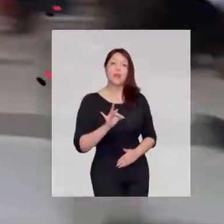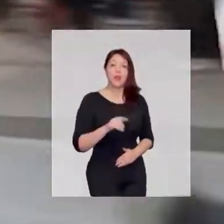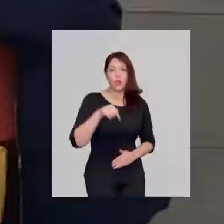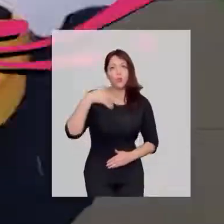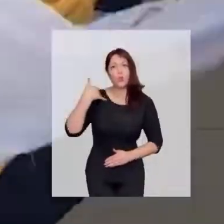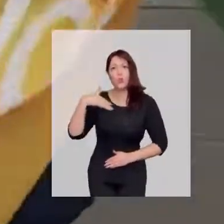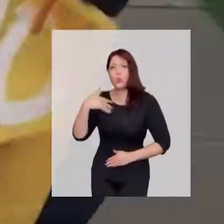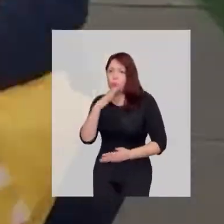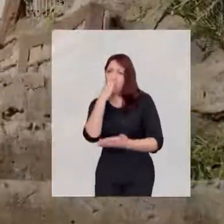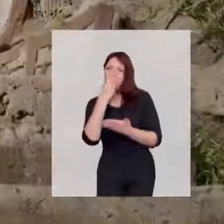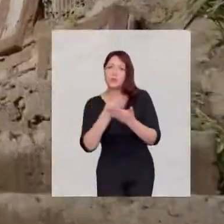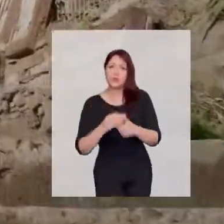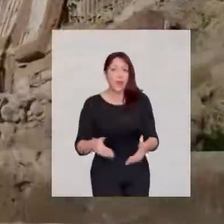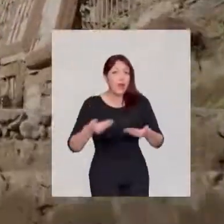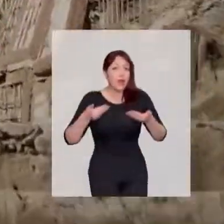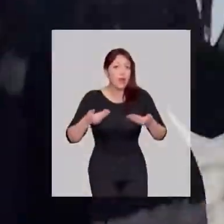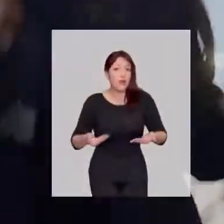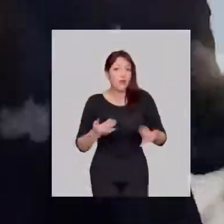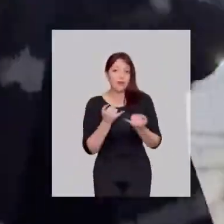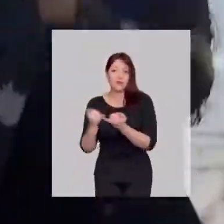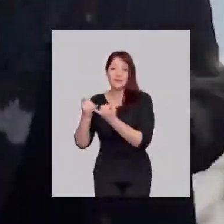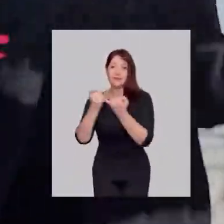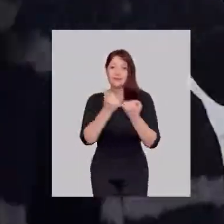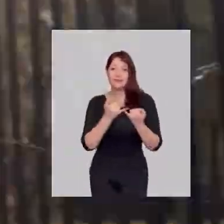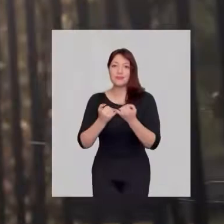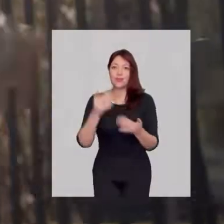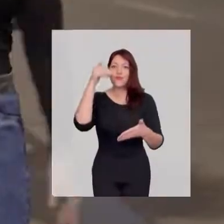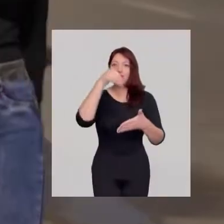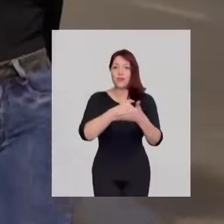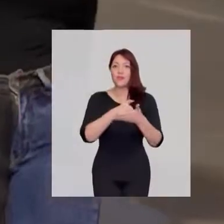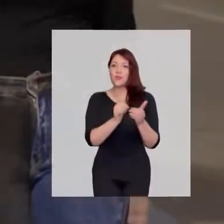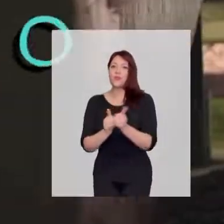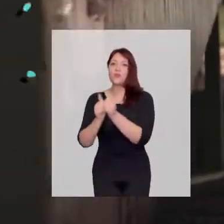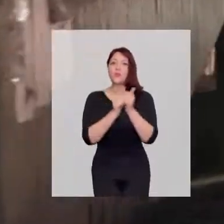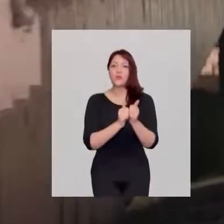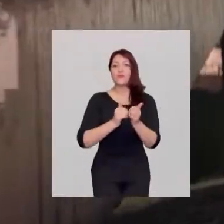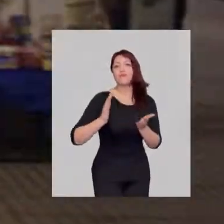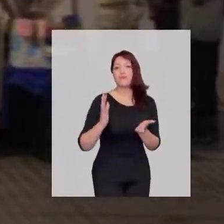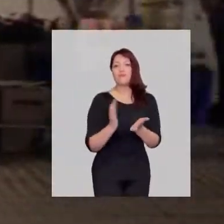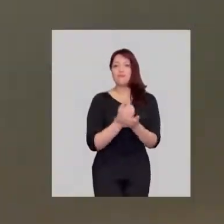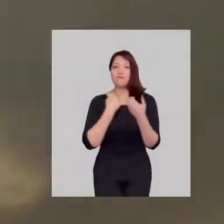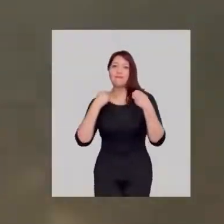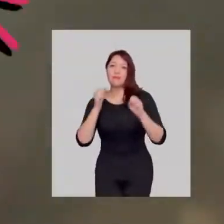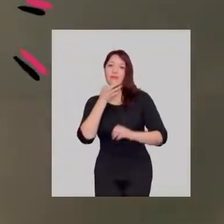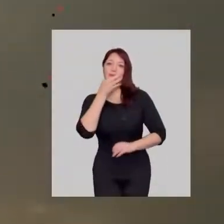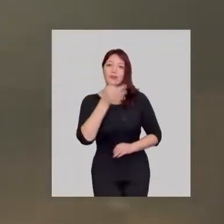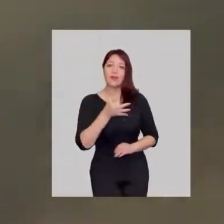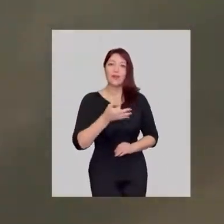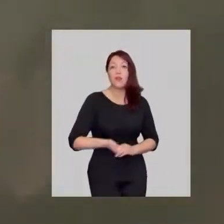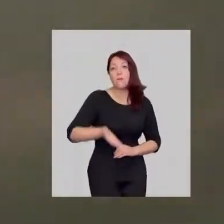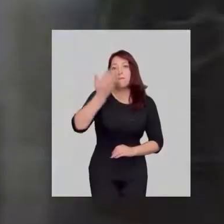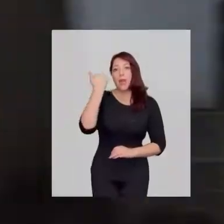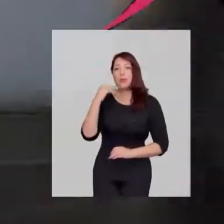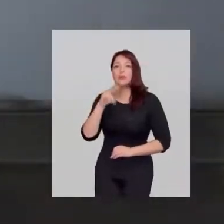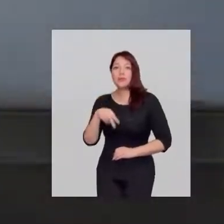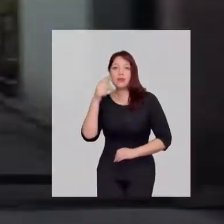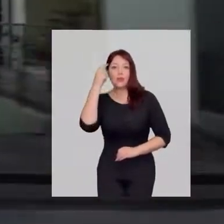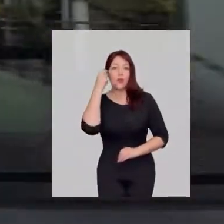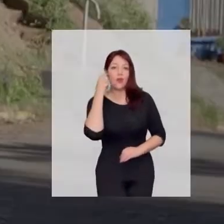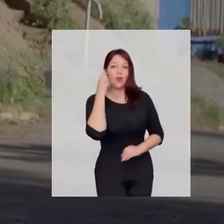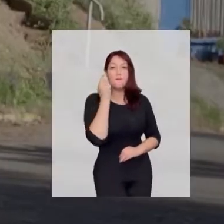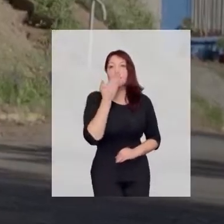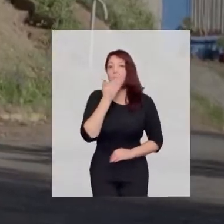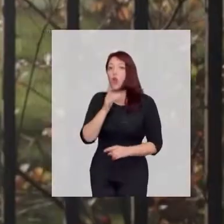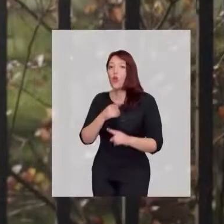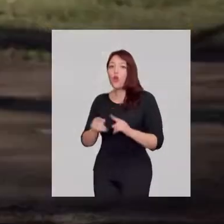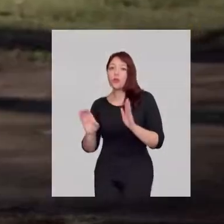camino. Esto es decisivo, es ahora mis amigos. Si votamos todos juntos lograremos lo que digo. Vamos sin